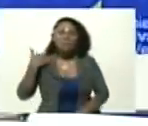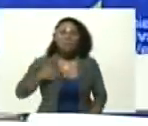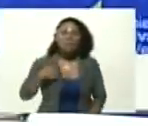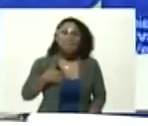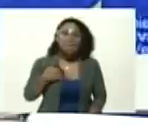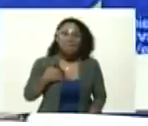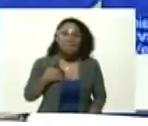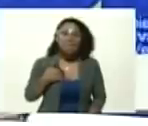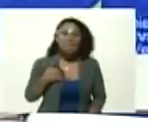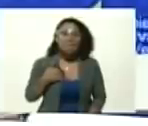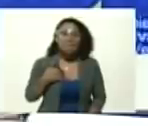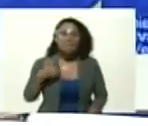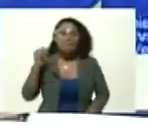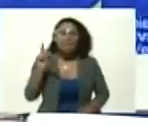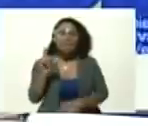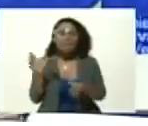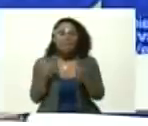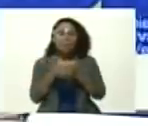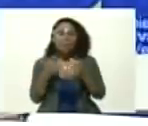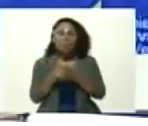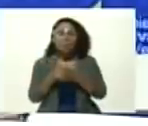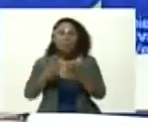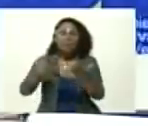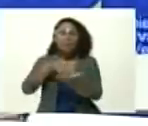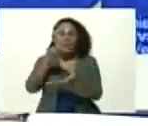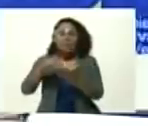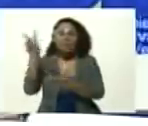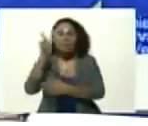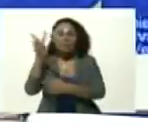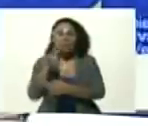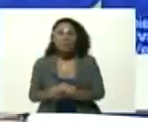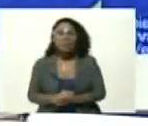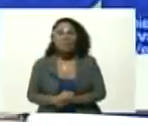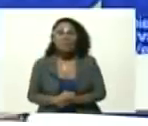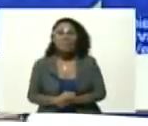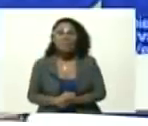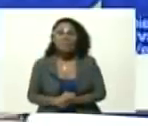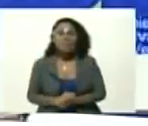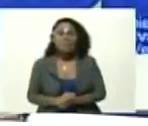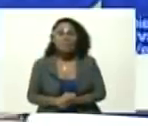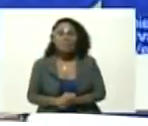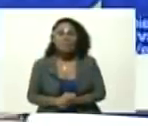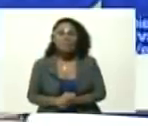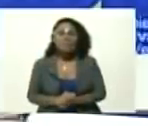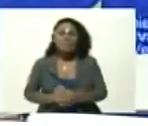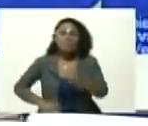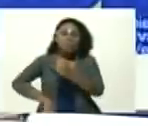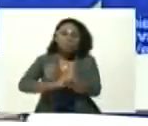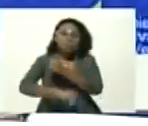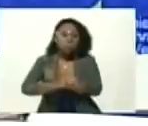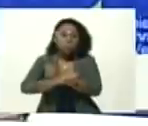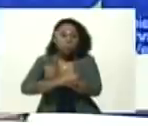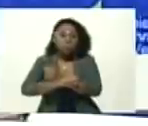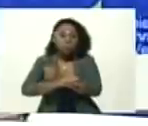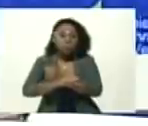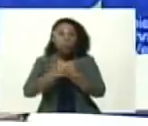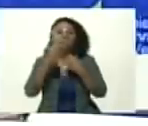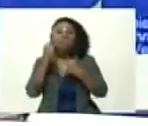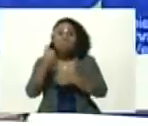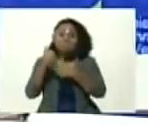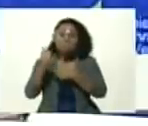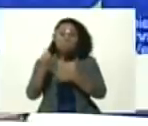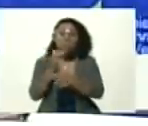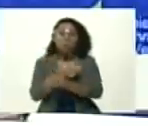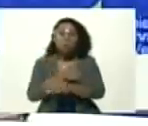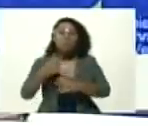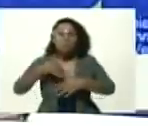Argentina y la Selección Nacional de Venezuela de fútbol. Buen juego, yo estoy